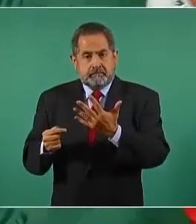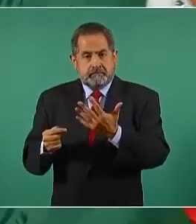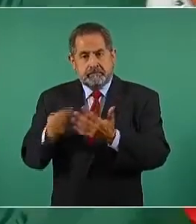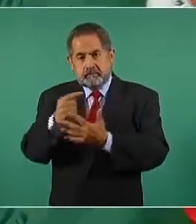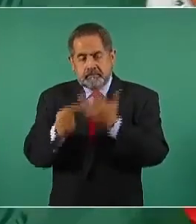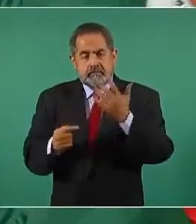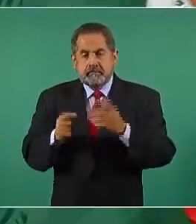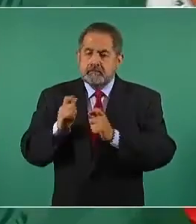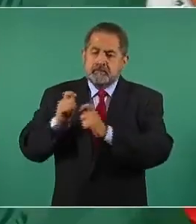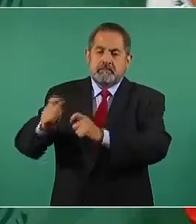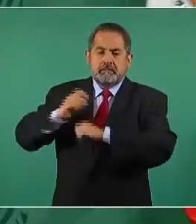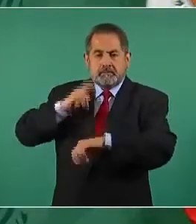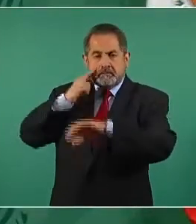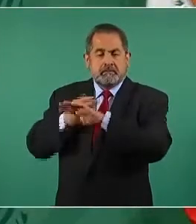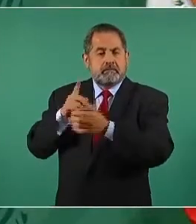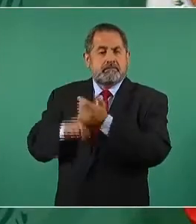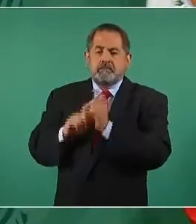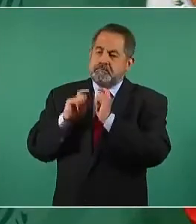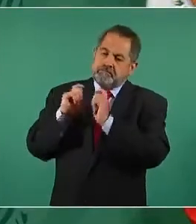le corresponde